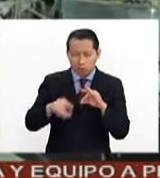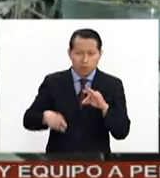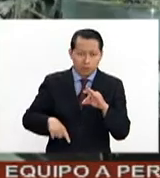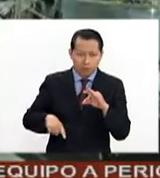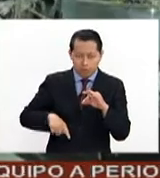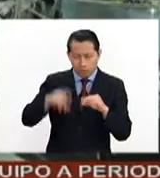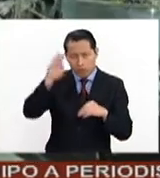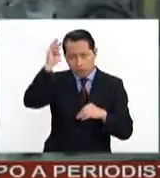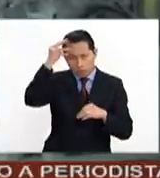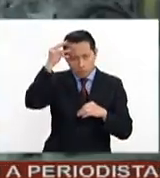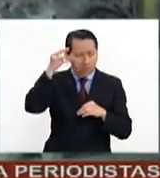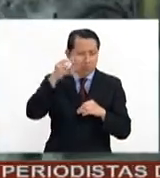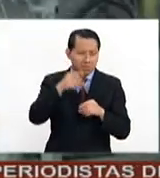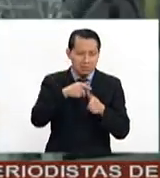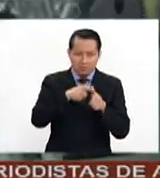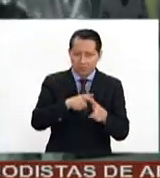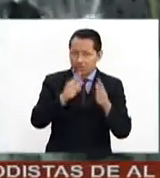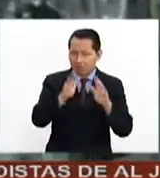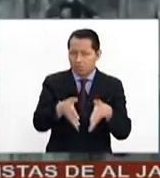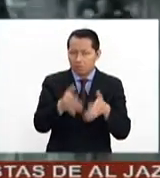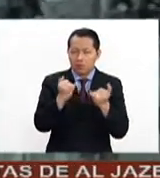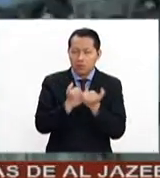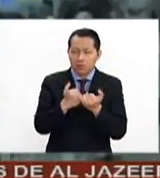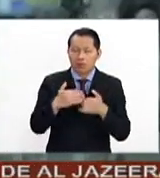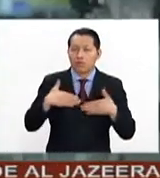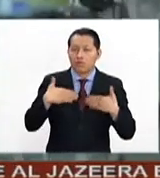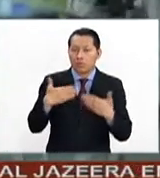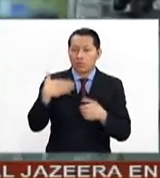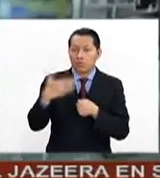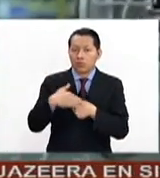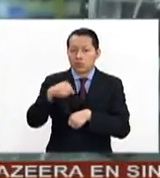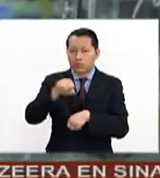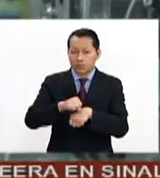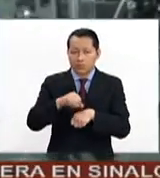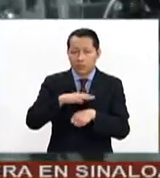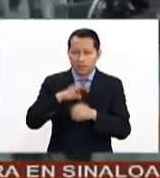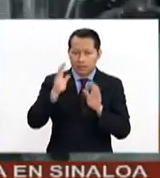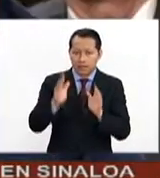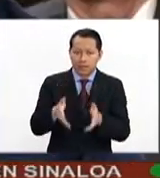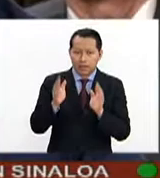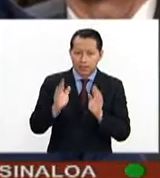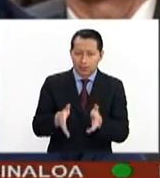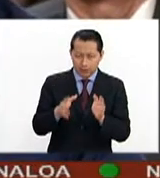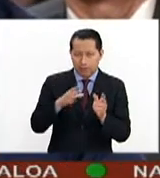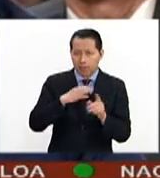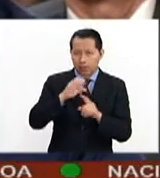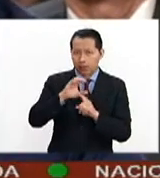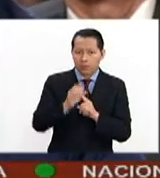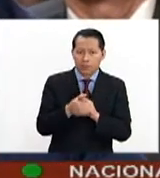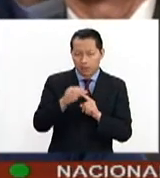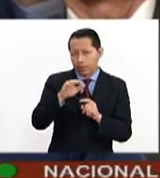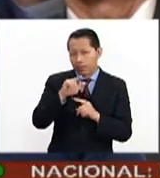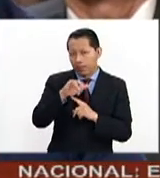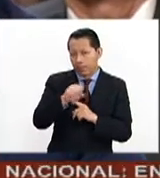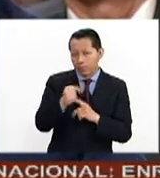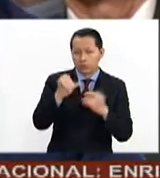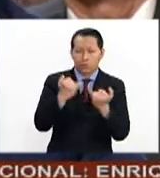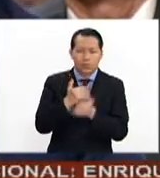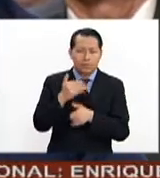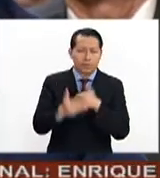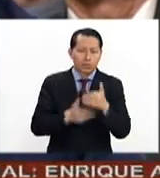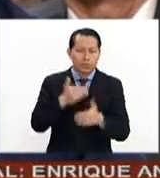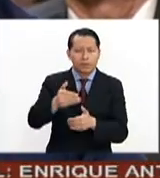sufrirán modificaciones. Confió en que la próxima semana se entregue la notificación formal a los comités de medios y